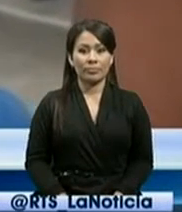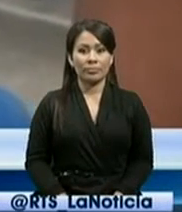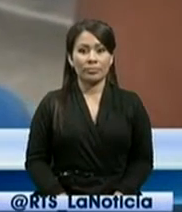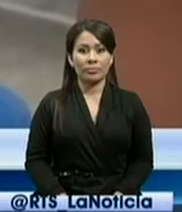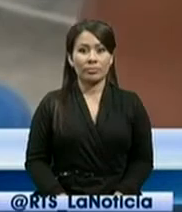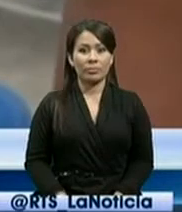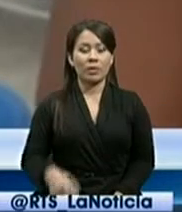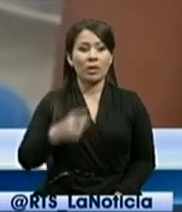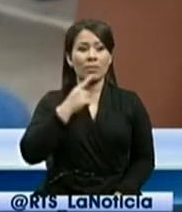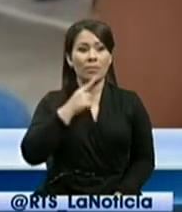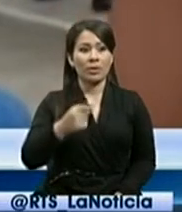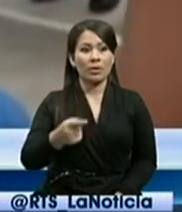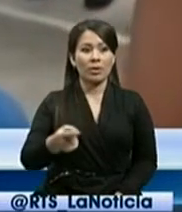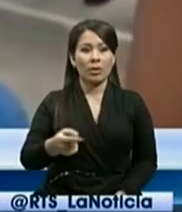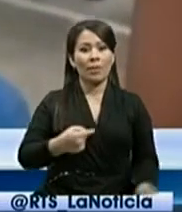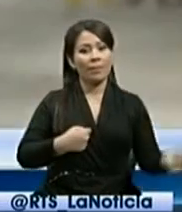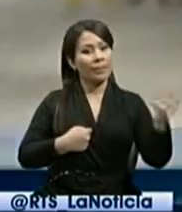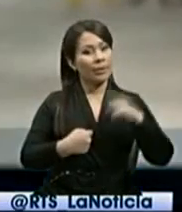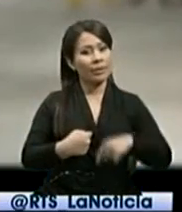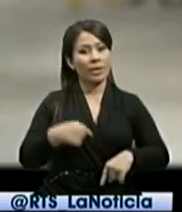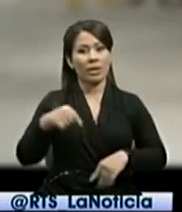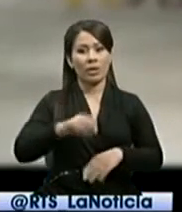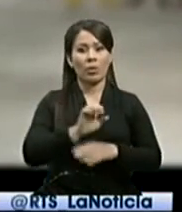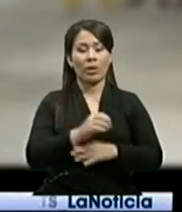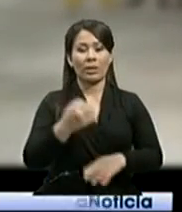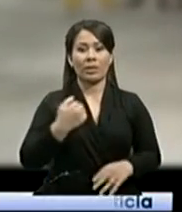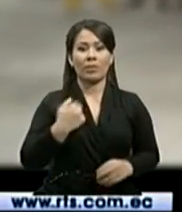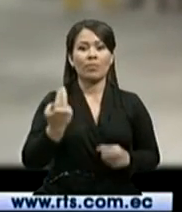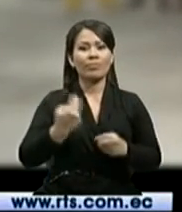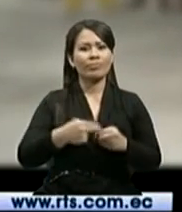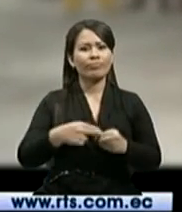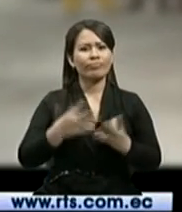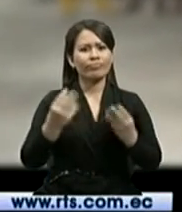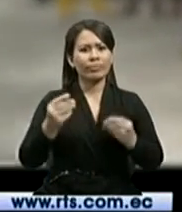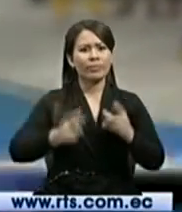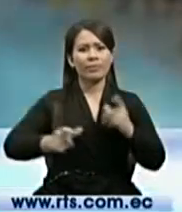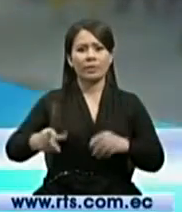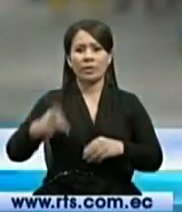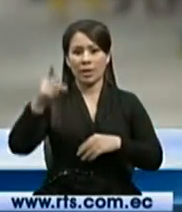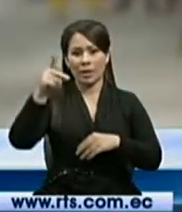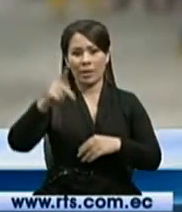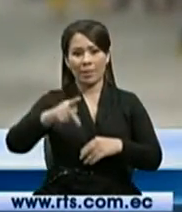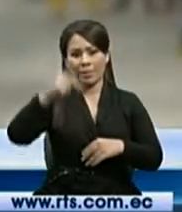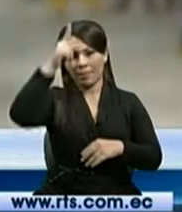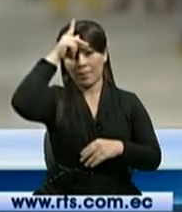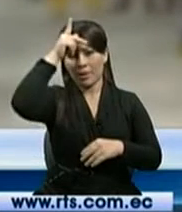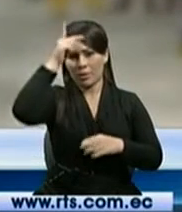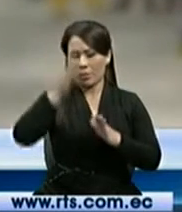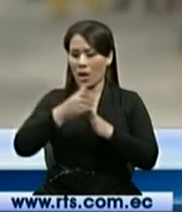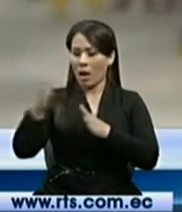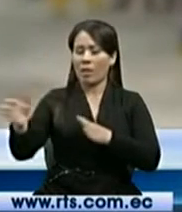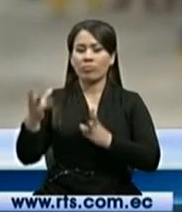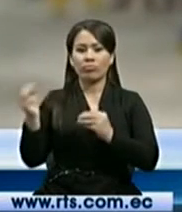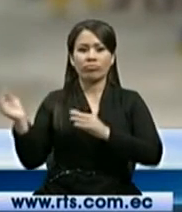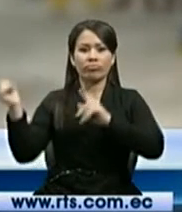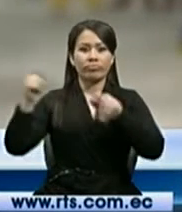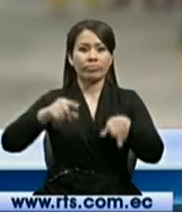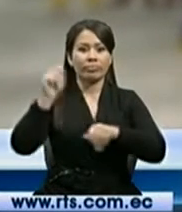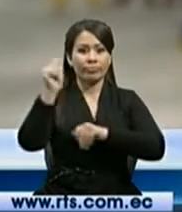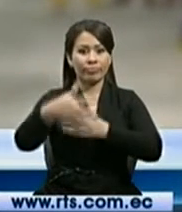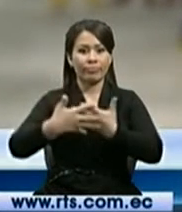Por motivo tenemos que meter las aguas ecuatorianas a pescar. Tenemos una presencia constante de pescadores de nuestro vecino país que entran de